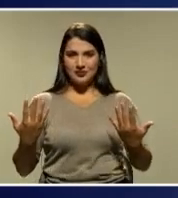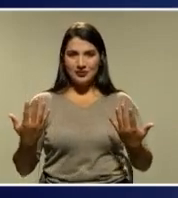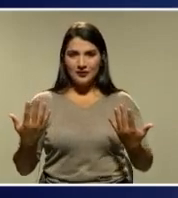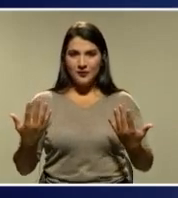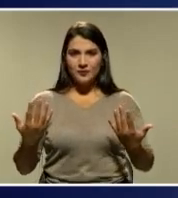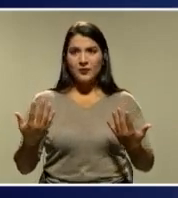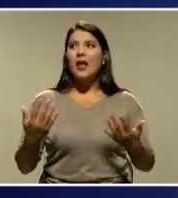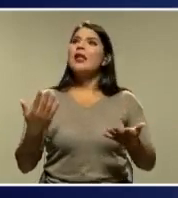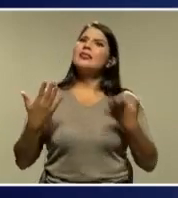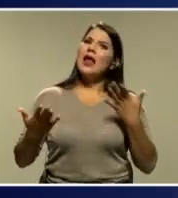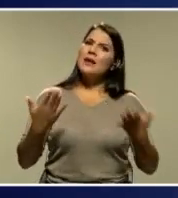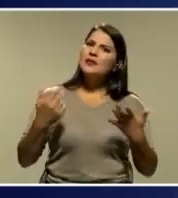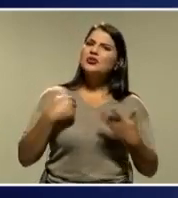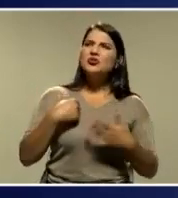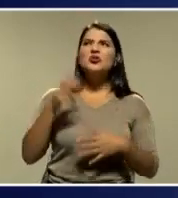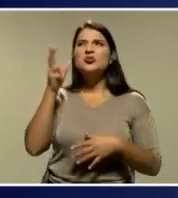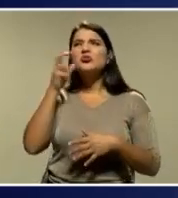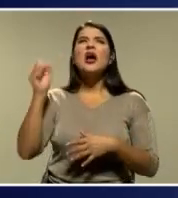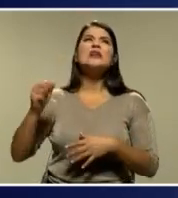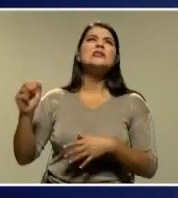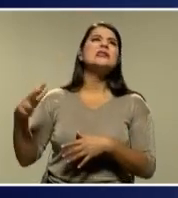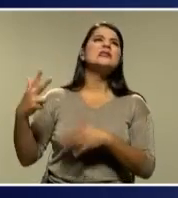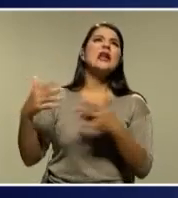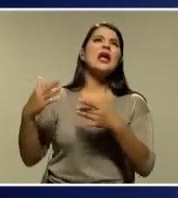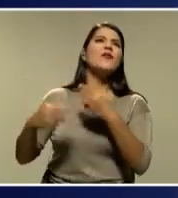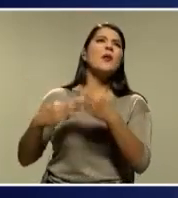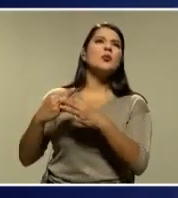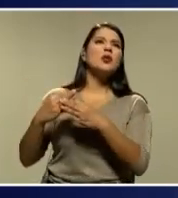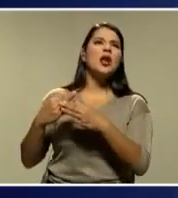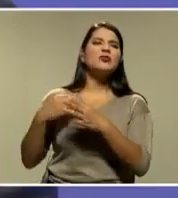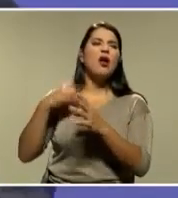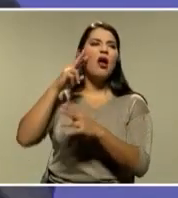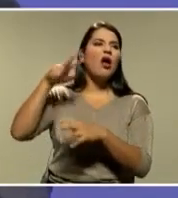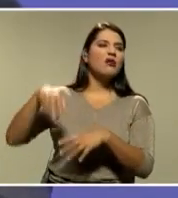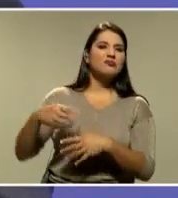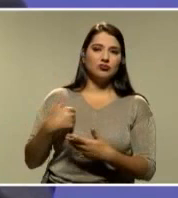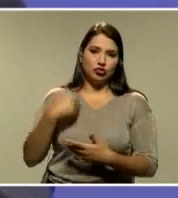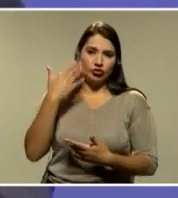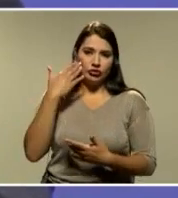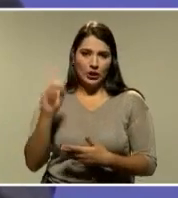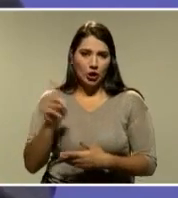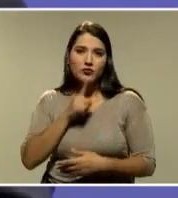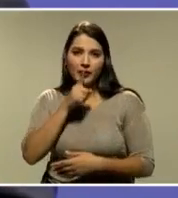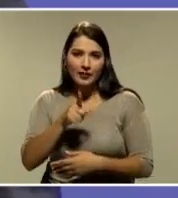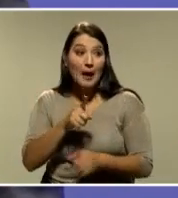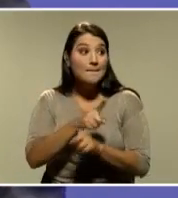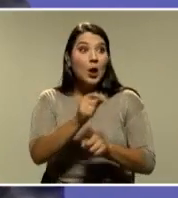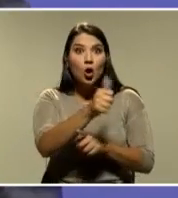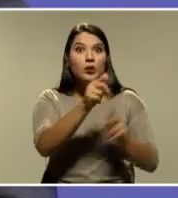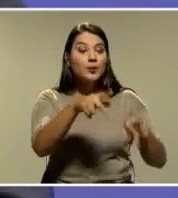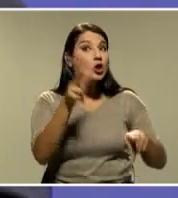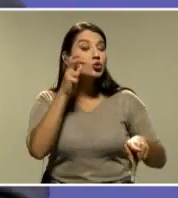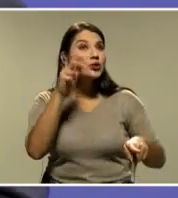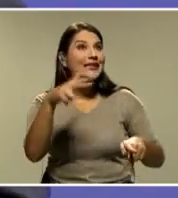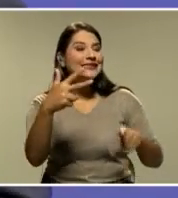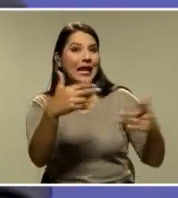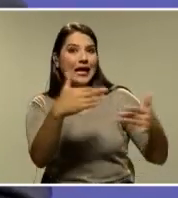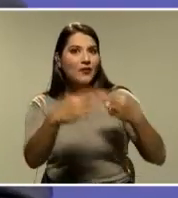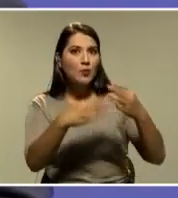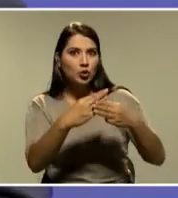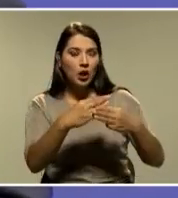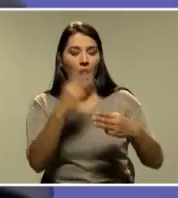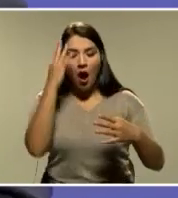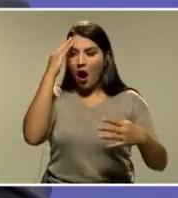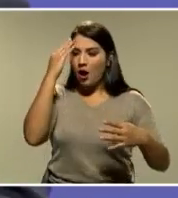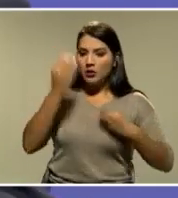importancia porque sabe que no es verdad. Exacto. Pero puede haber una persona que se angustie mucho. Se angustian, claro que sí. Sí. De hecho, y uno lo ve reflejado